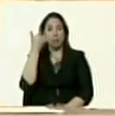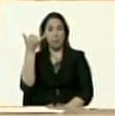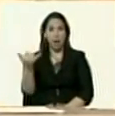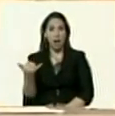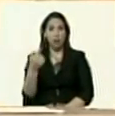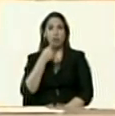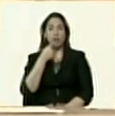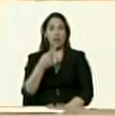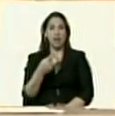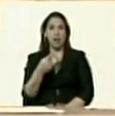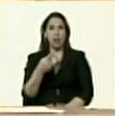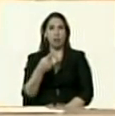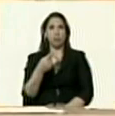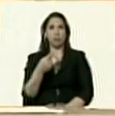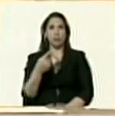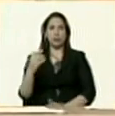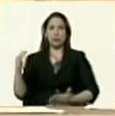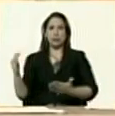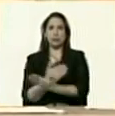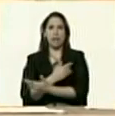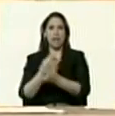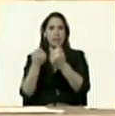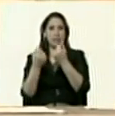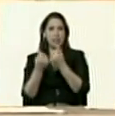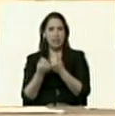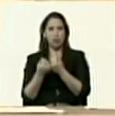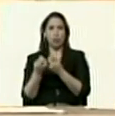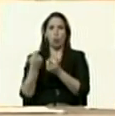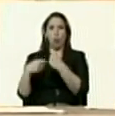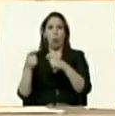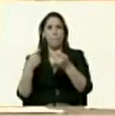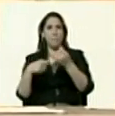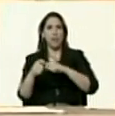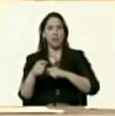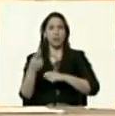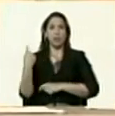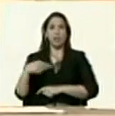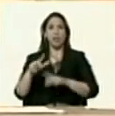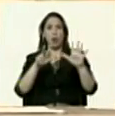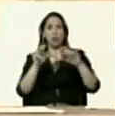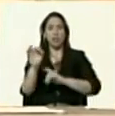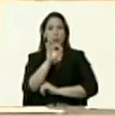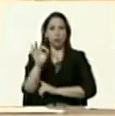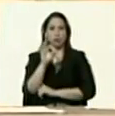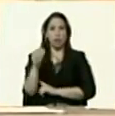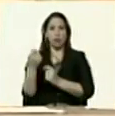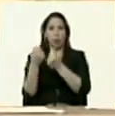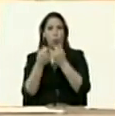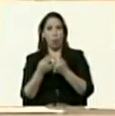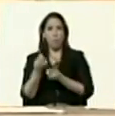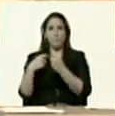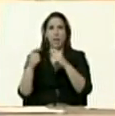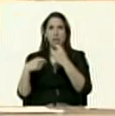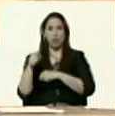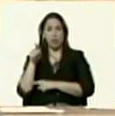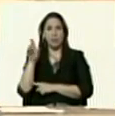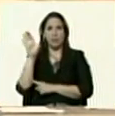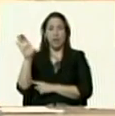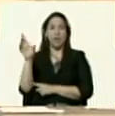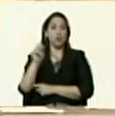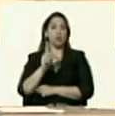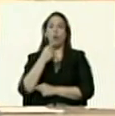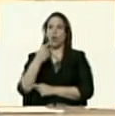le dijeron que le iban a quitar los ingresos por comercio. Tiene el 80% del comercio de este país, que no voy a decir cuál es.